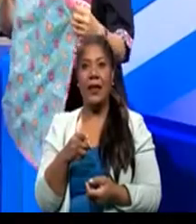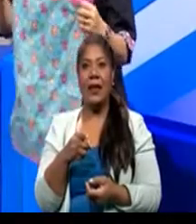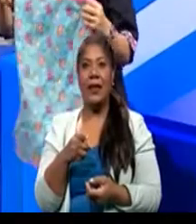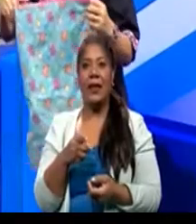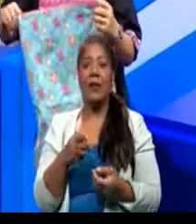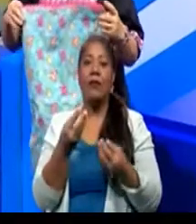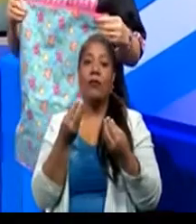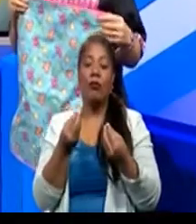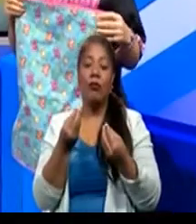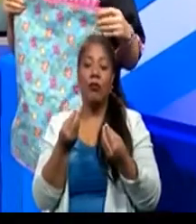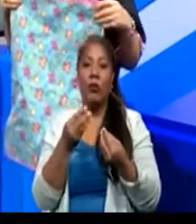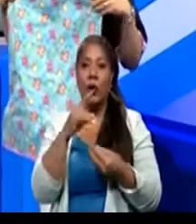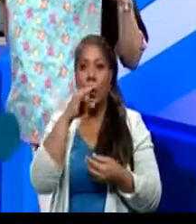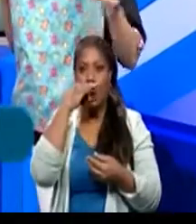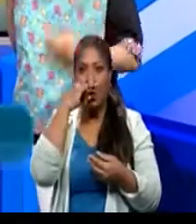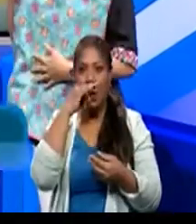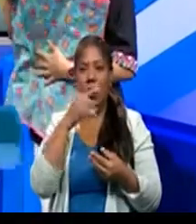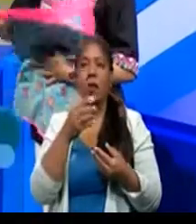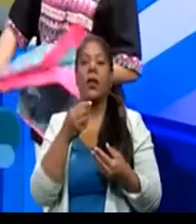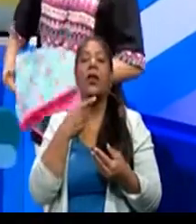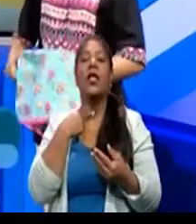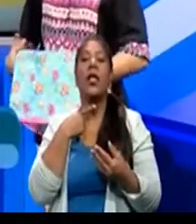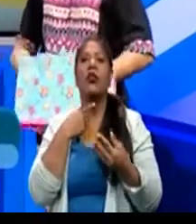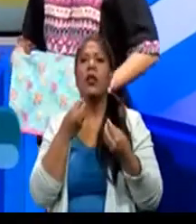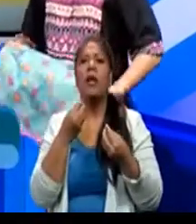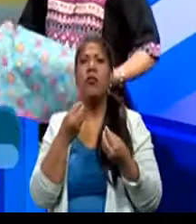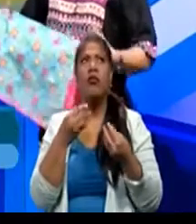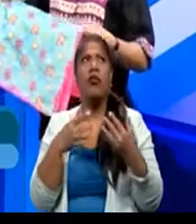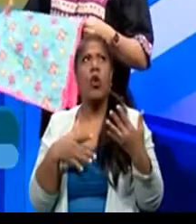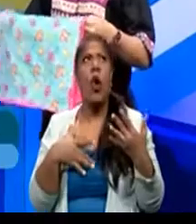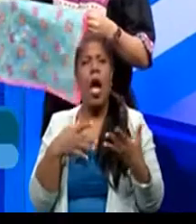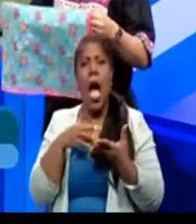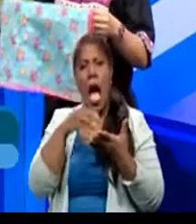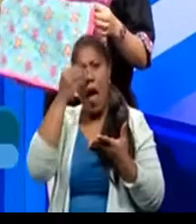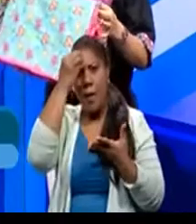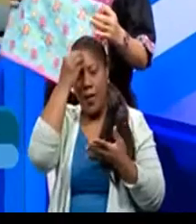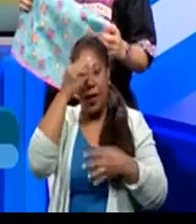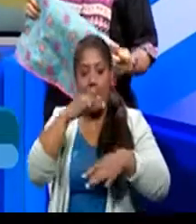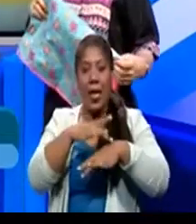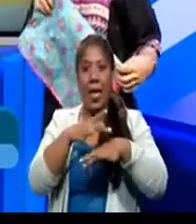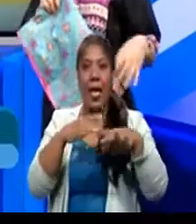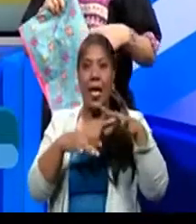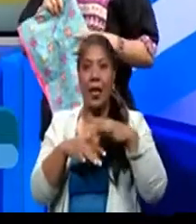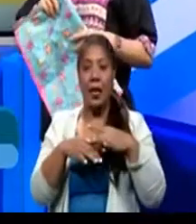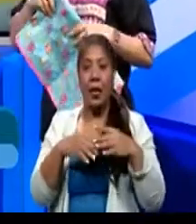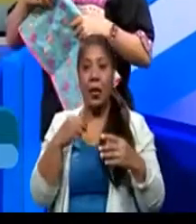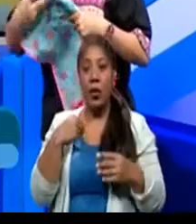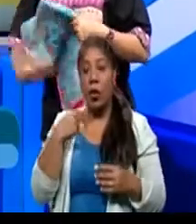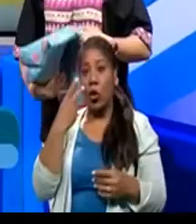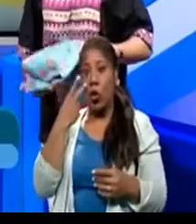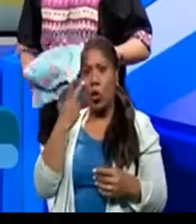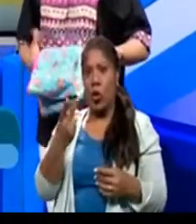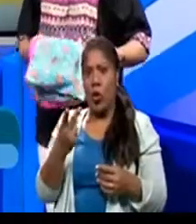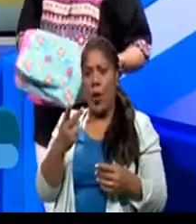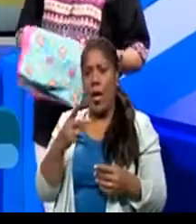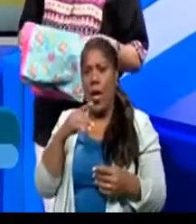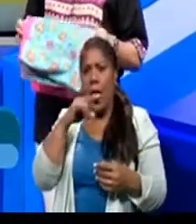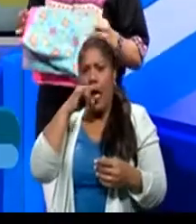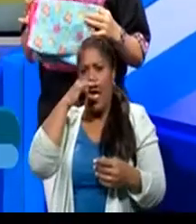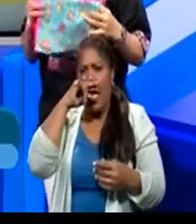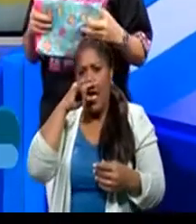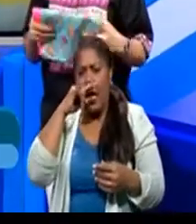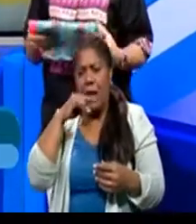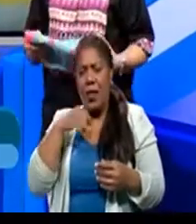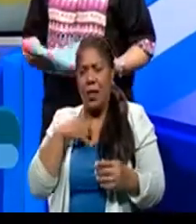la mayoría de los niños les encanta explorar a través del tacto, pero si ustedes observan alguna reacción en los niños de que